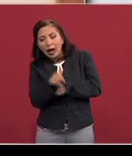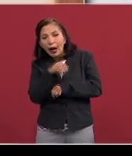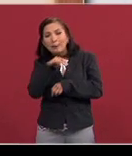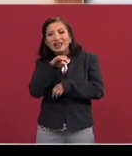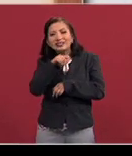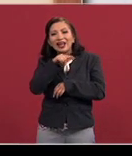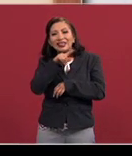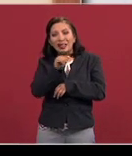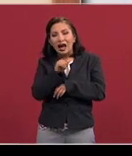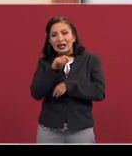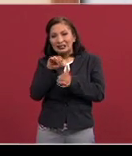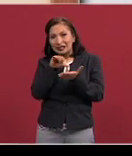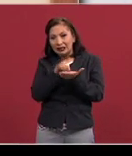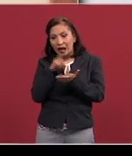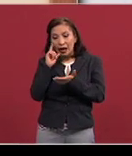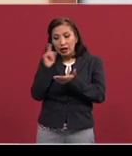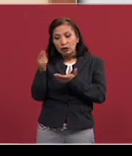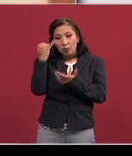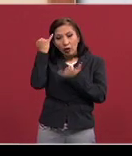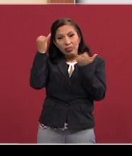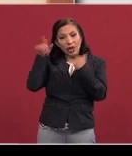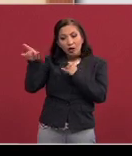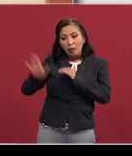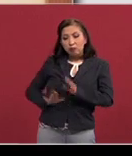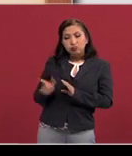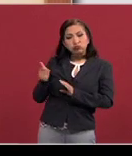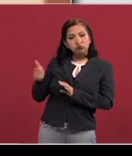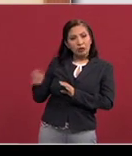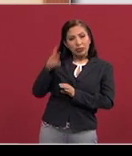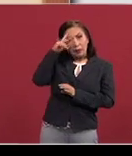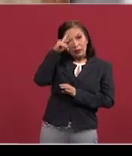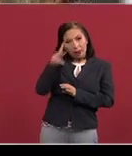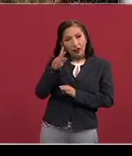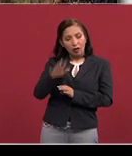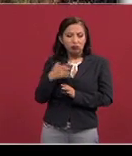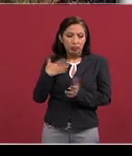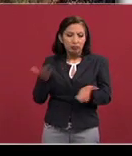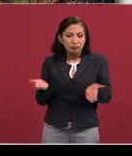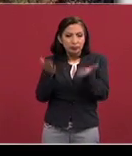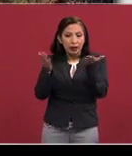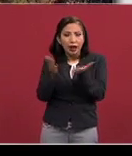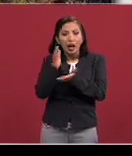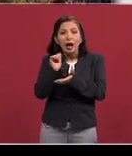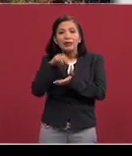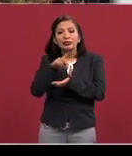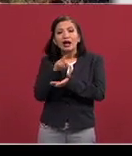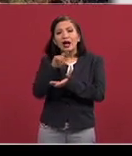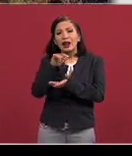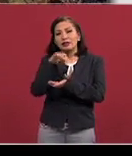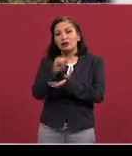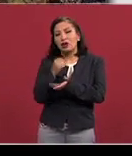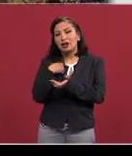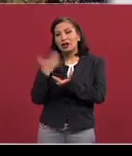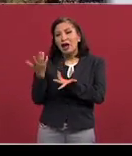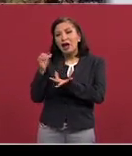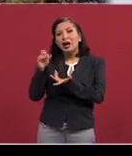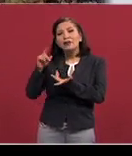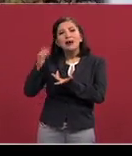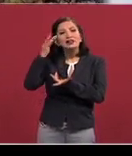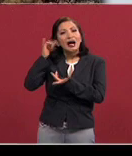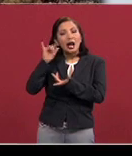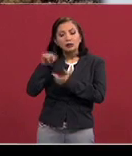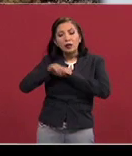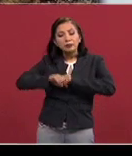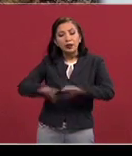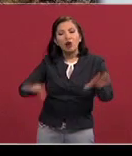meseta central se convirtió en un concepto de identidad patria, que bien impulsa Landecio de manera oficial en la Academia de San Carlos, que